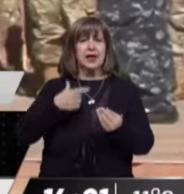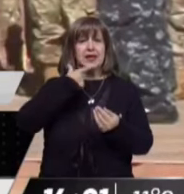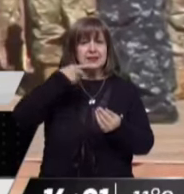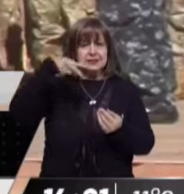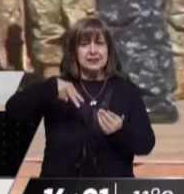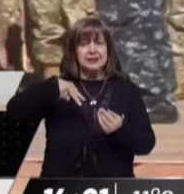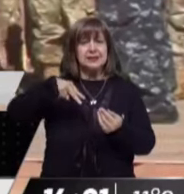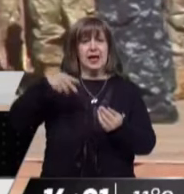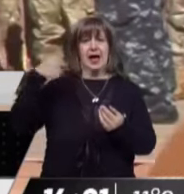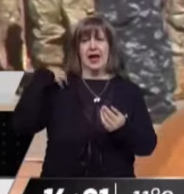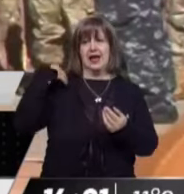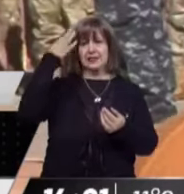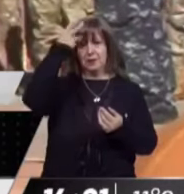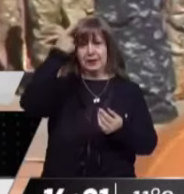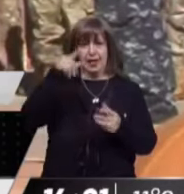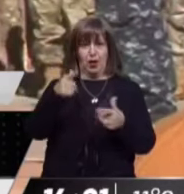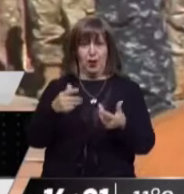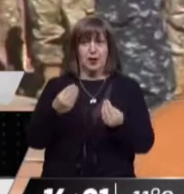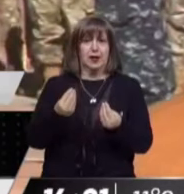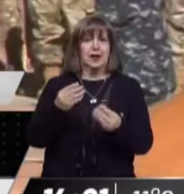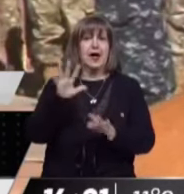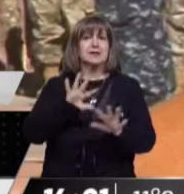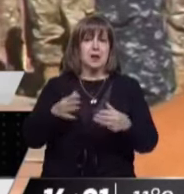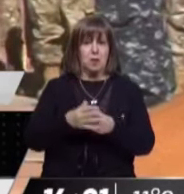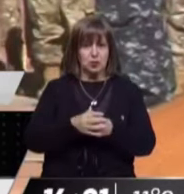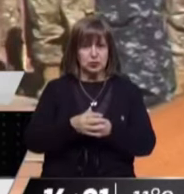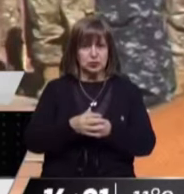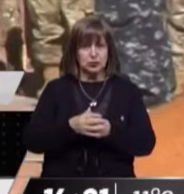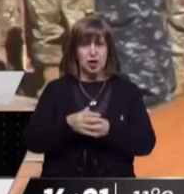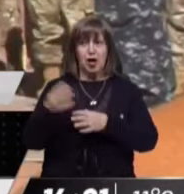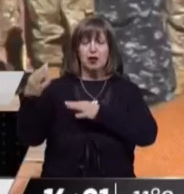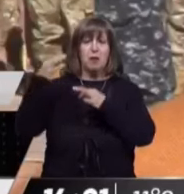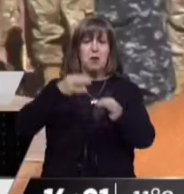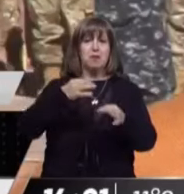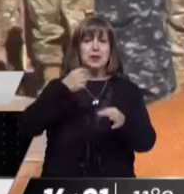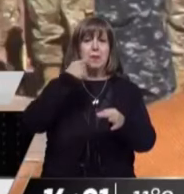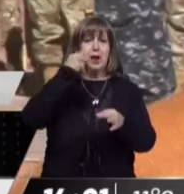sin el general San Martín llegando a estas tierras en